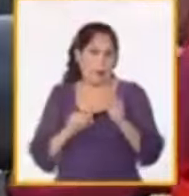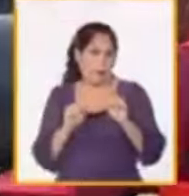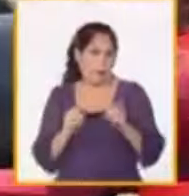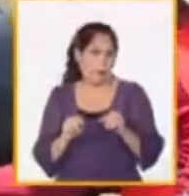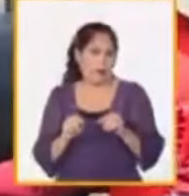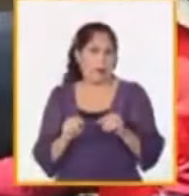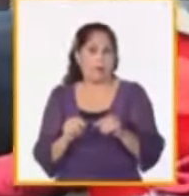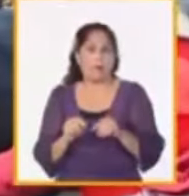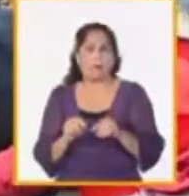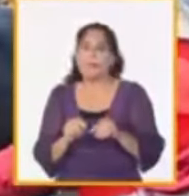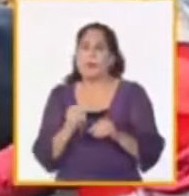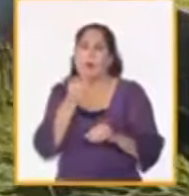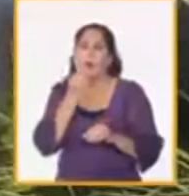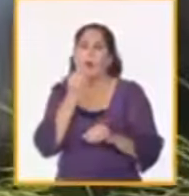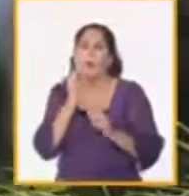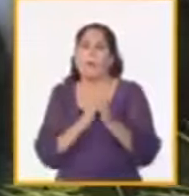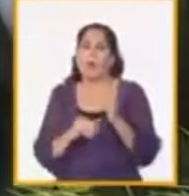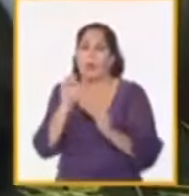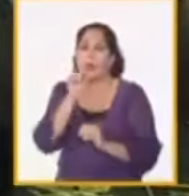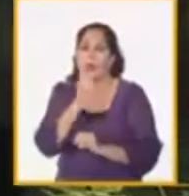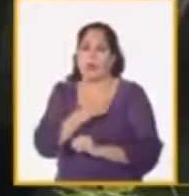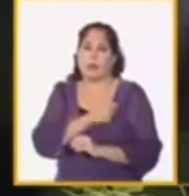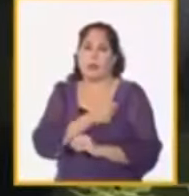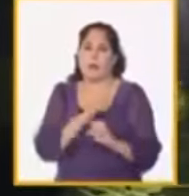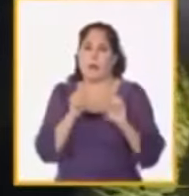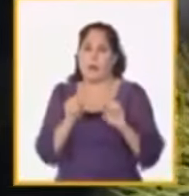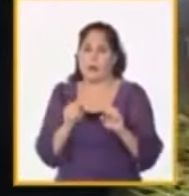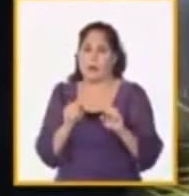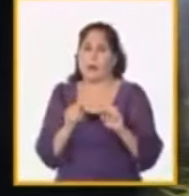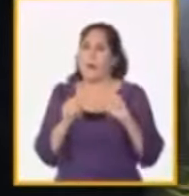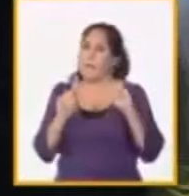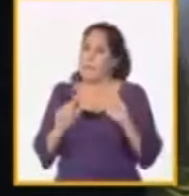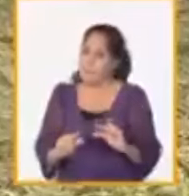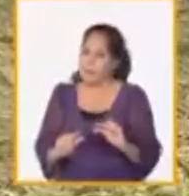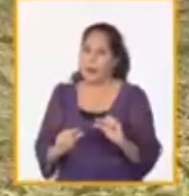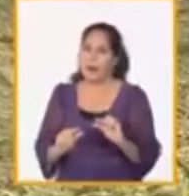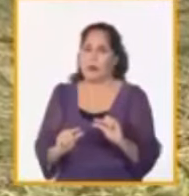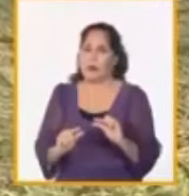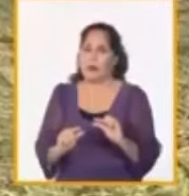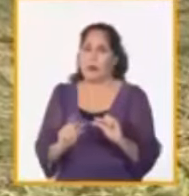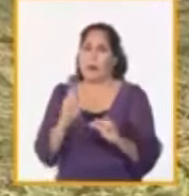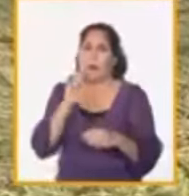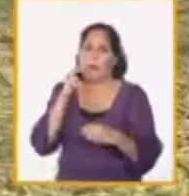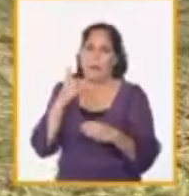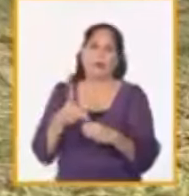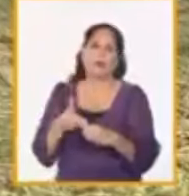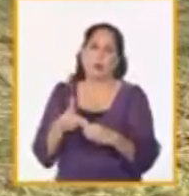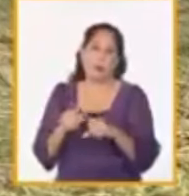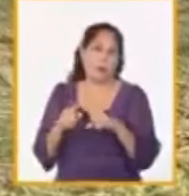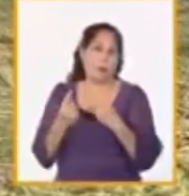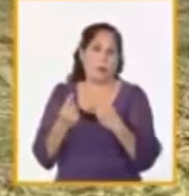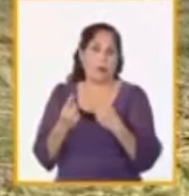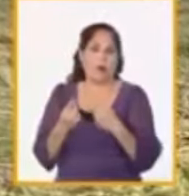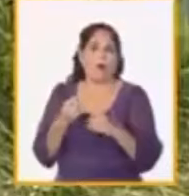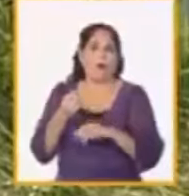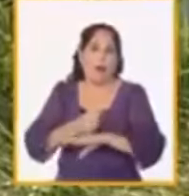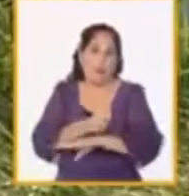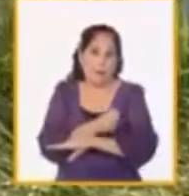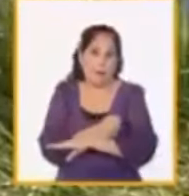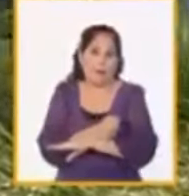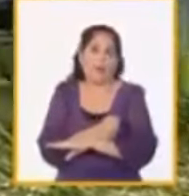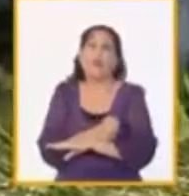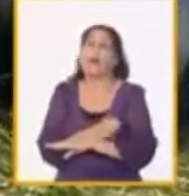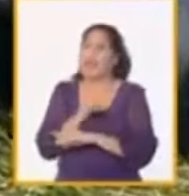tenerlo previsto a partir del mes de diciembre. Estrategias para reducir consumos de diésel por concepto de logísticas